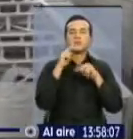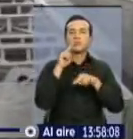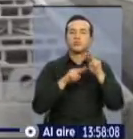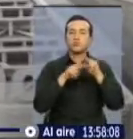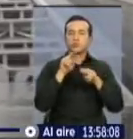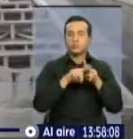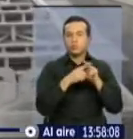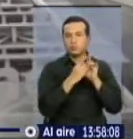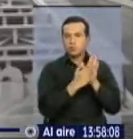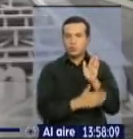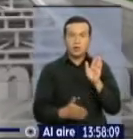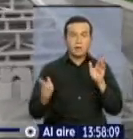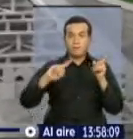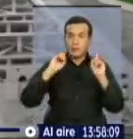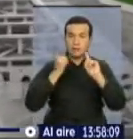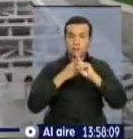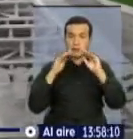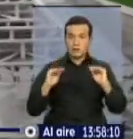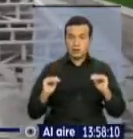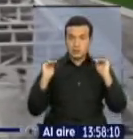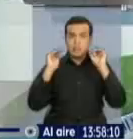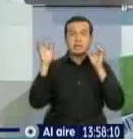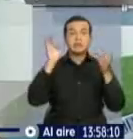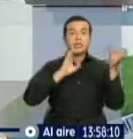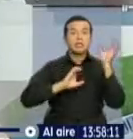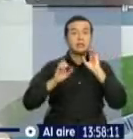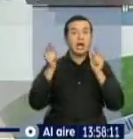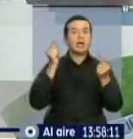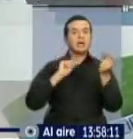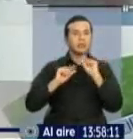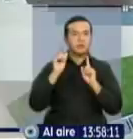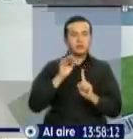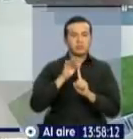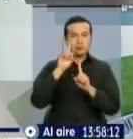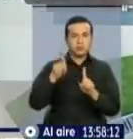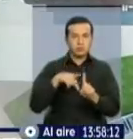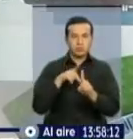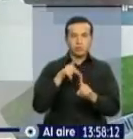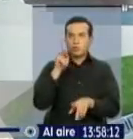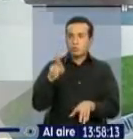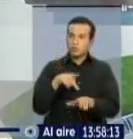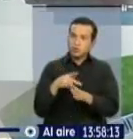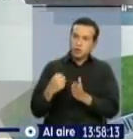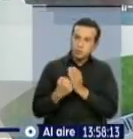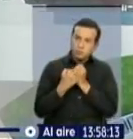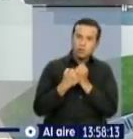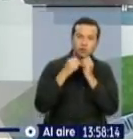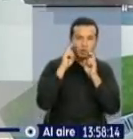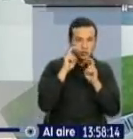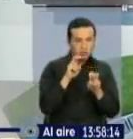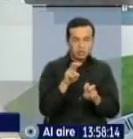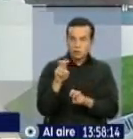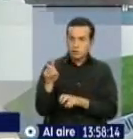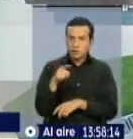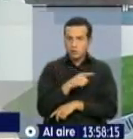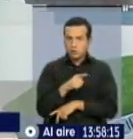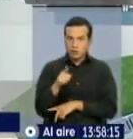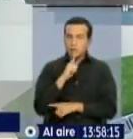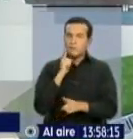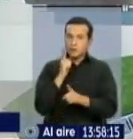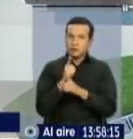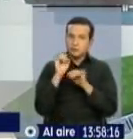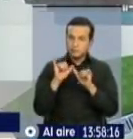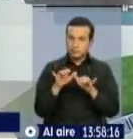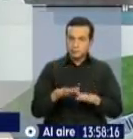será la primera planta de biociencias del país. Cuando buscamos profesionales que nos ayuden con la parte de investigación, y ese es el motivo de estar